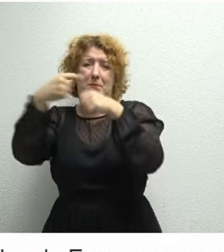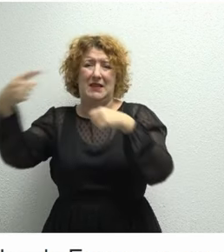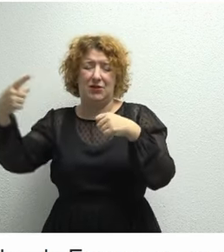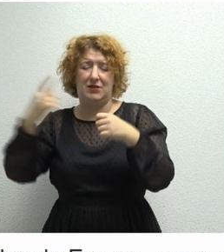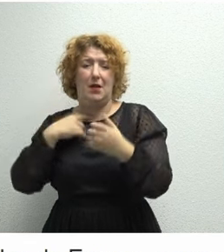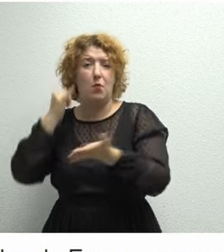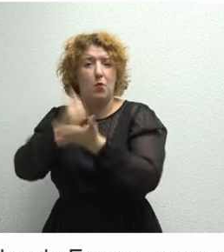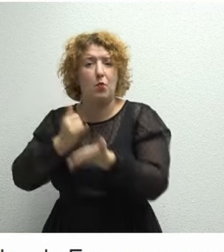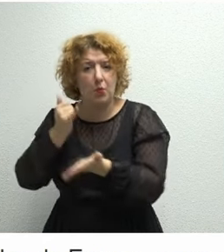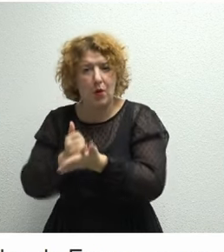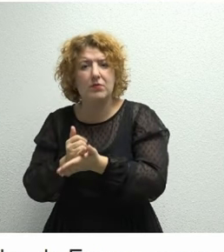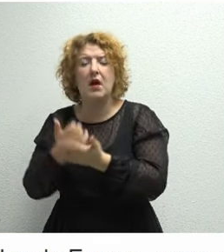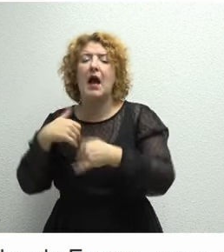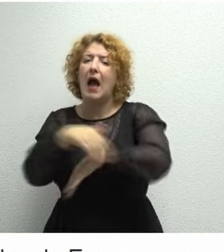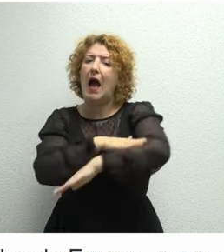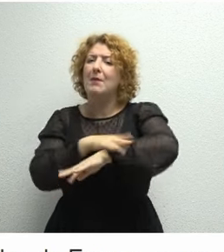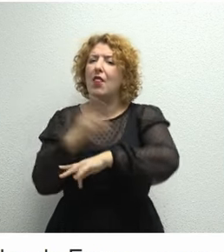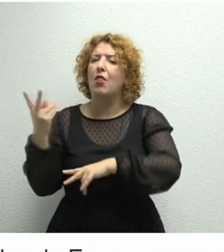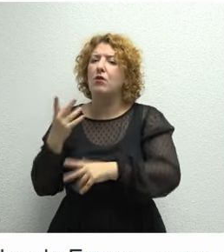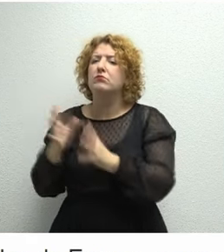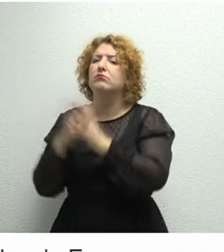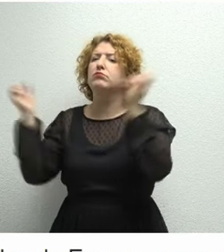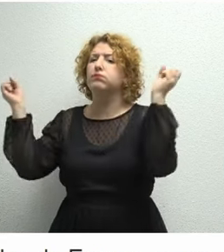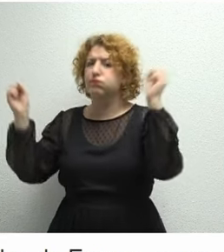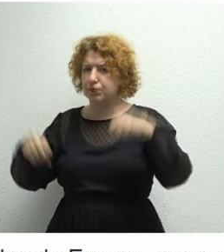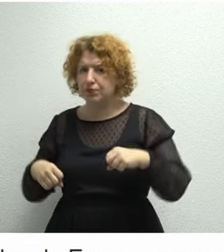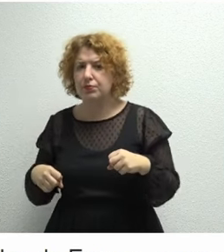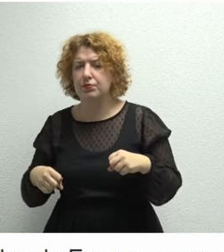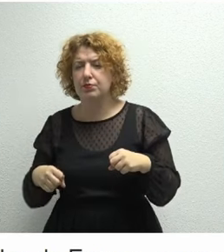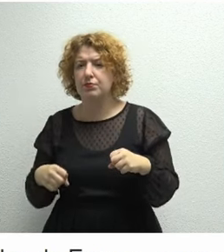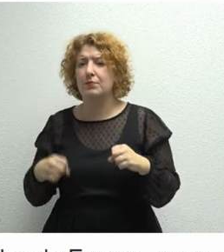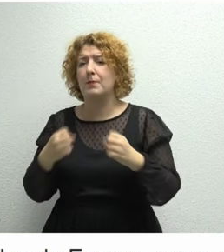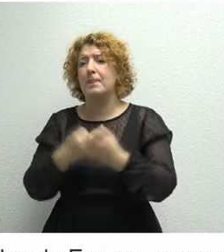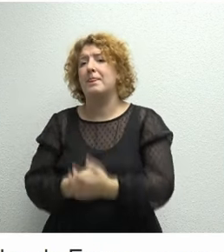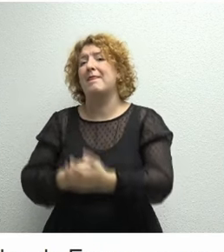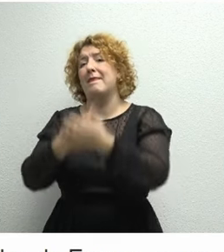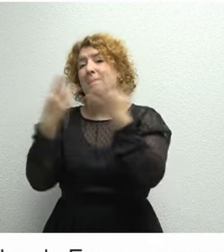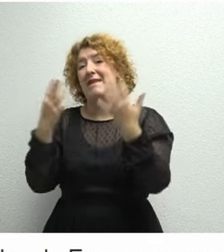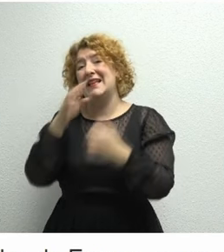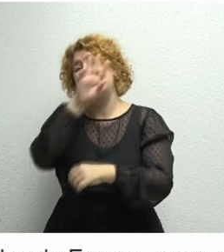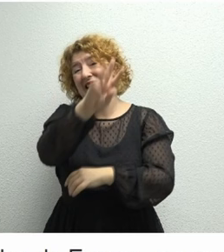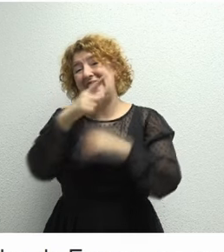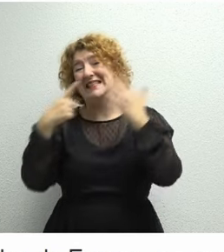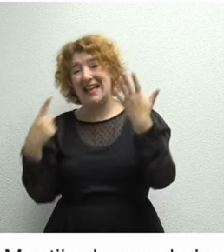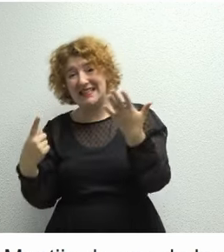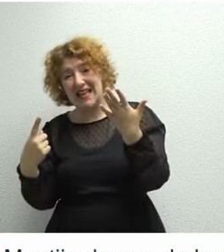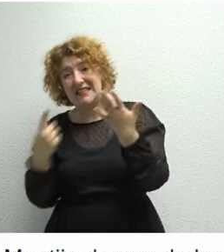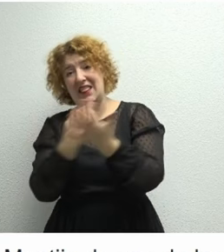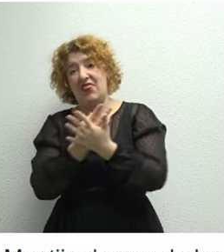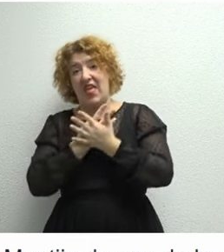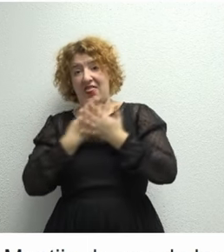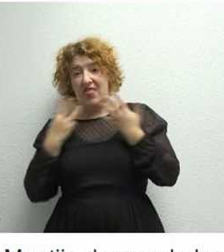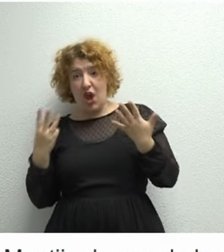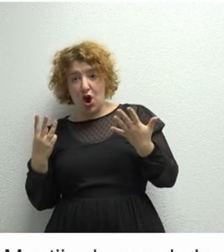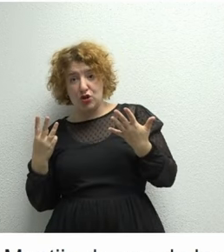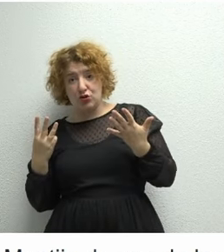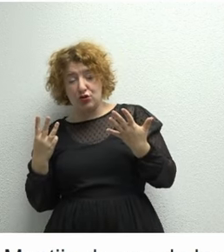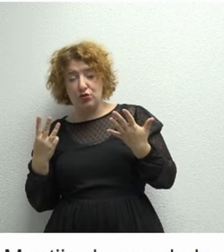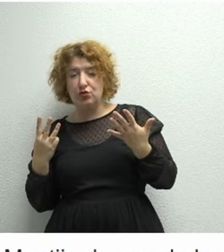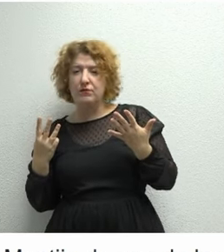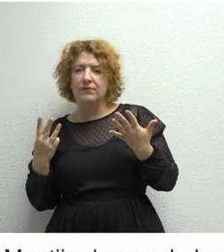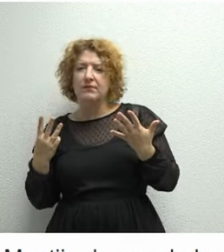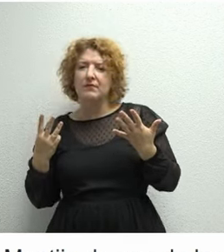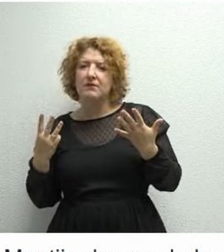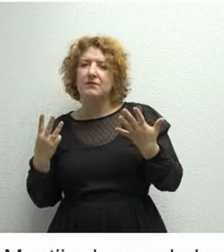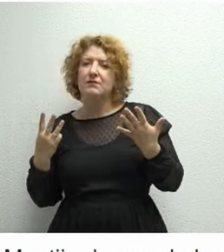la administración valora junto con nosotros el posibilitar que 18 personas de las 36 que están transitando